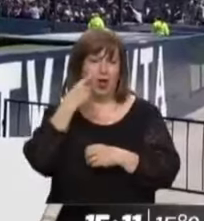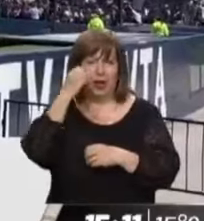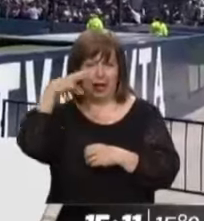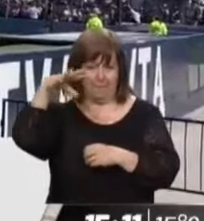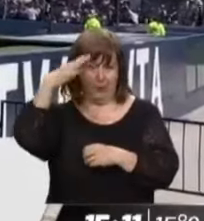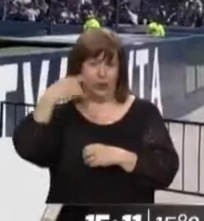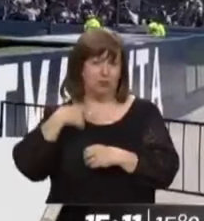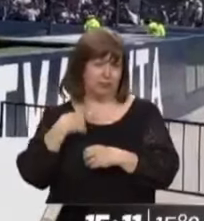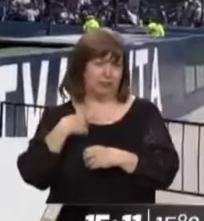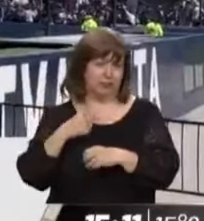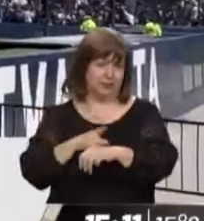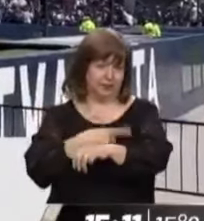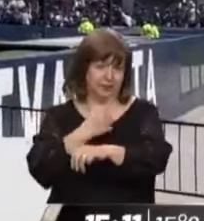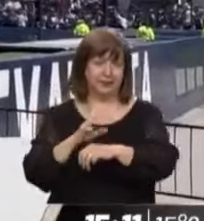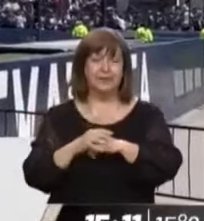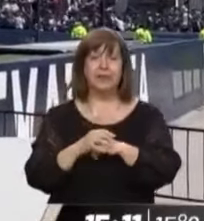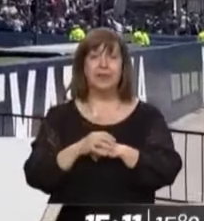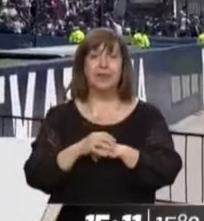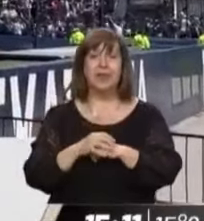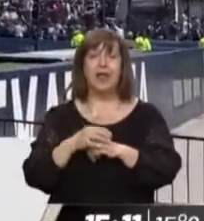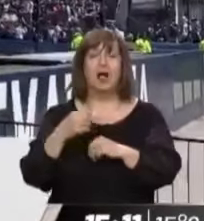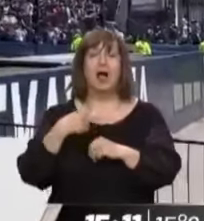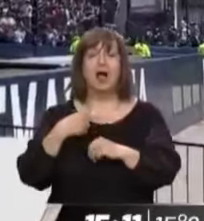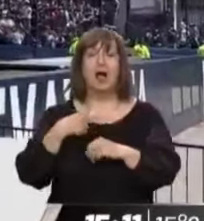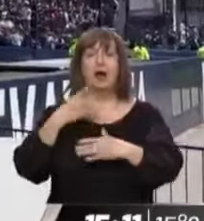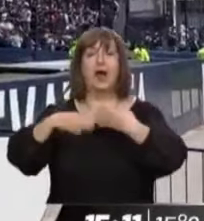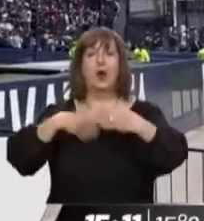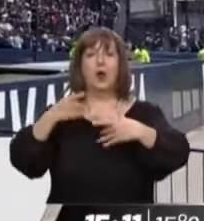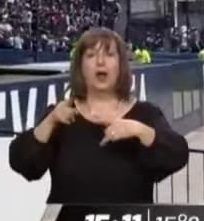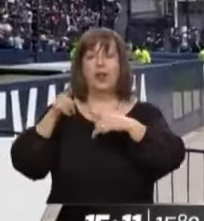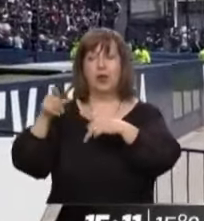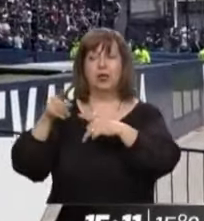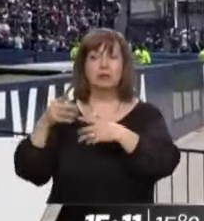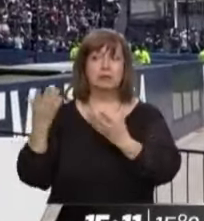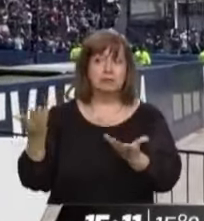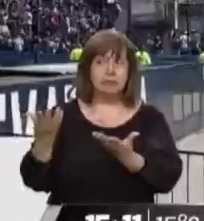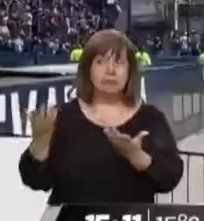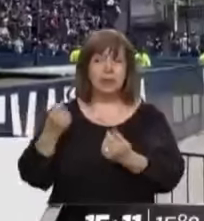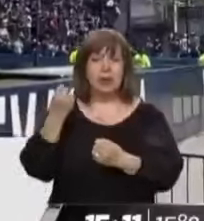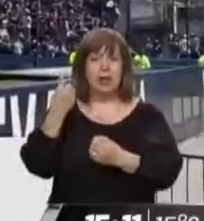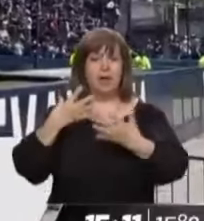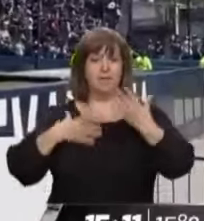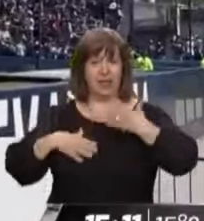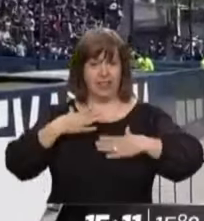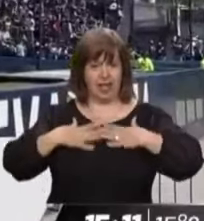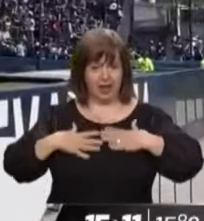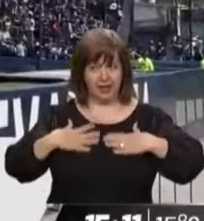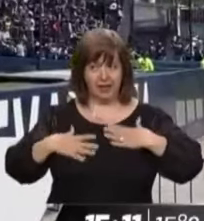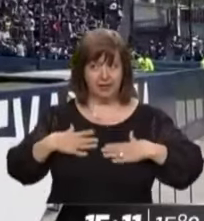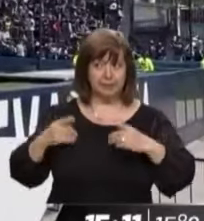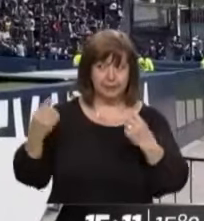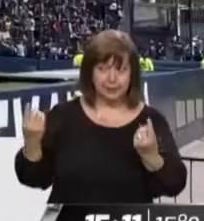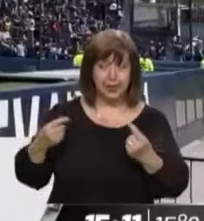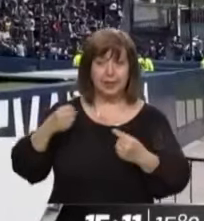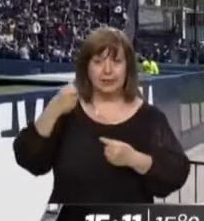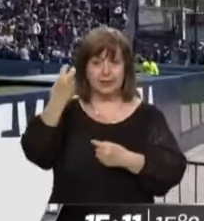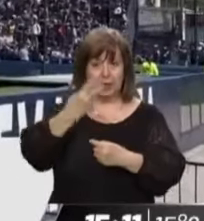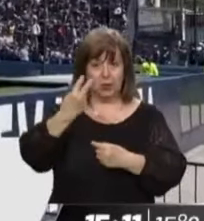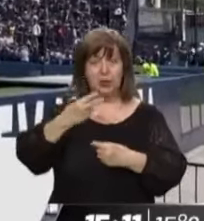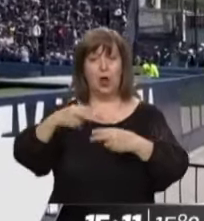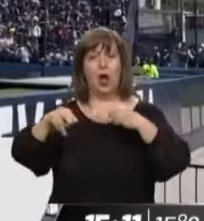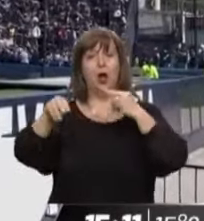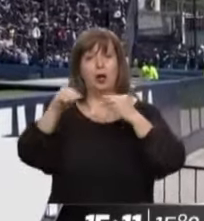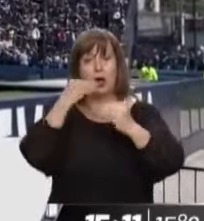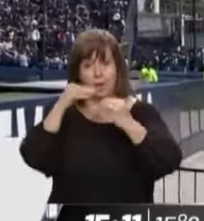Escuchen lo que les quiero decir. Están los jugadores en este momento bañándose. Creo que van a comer algo y ahí van a salir al campo de juego. Mientras tanto, lo que están